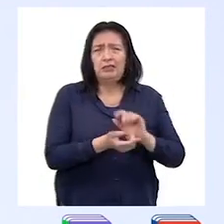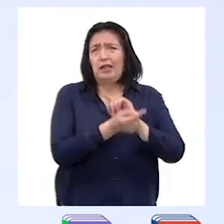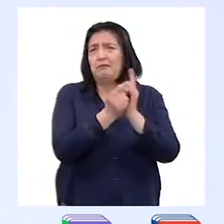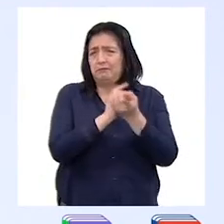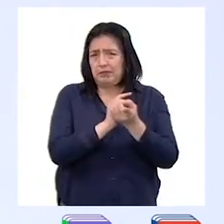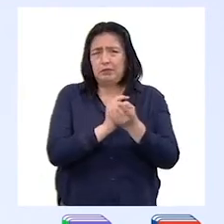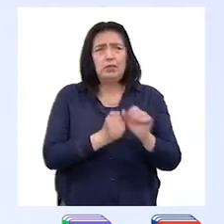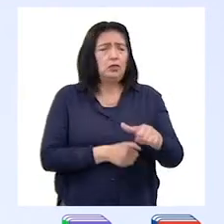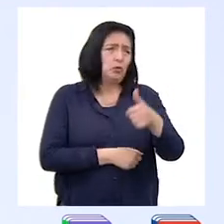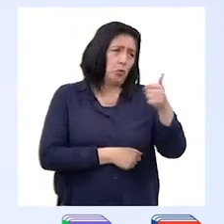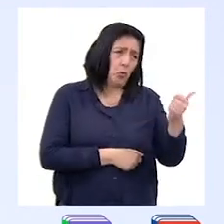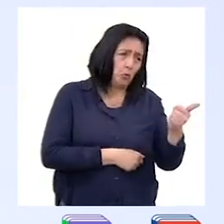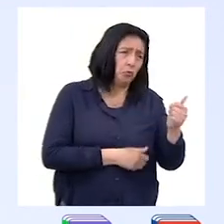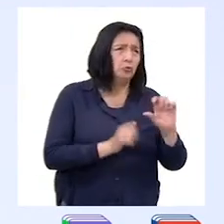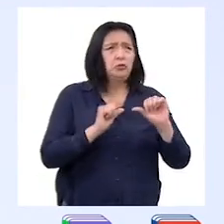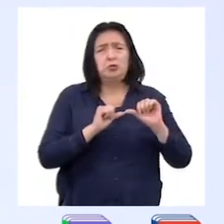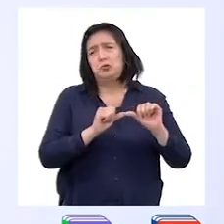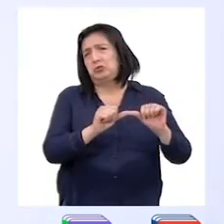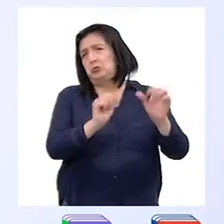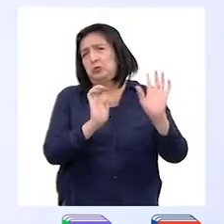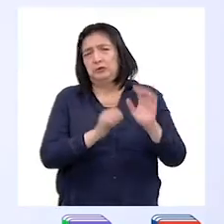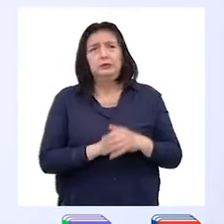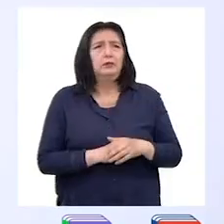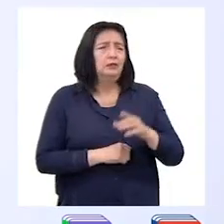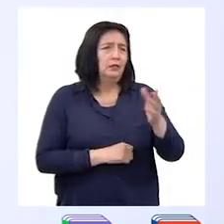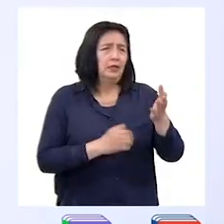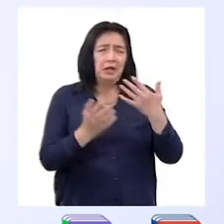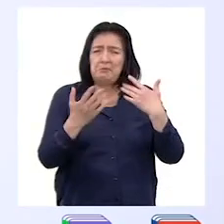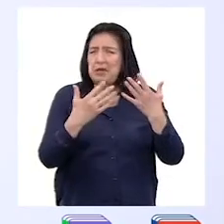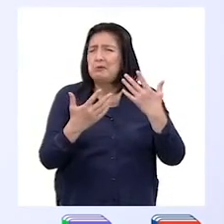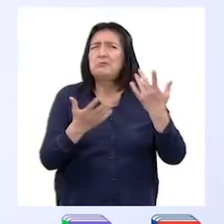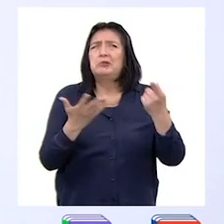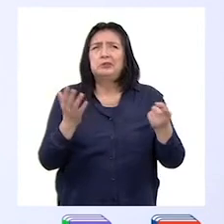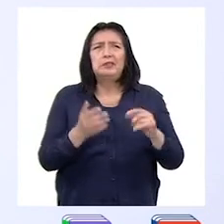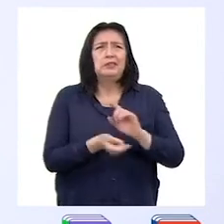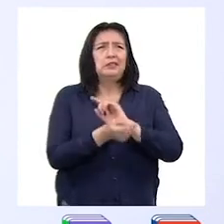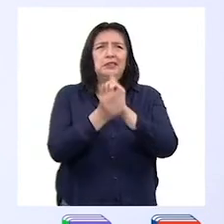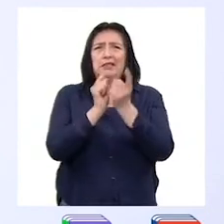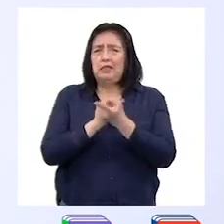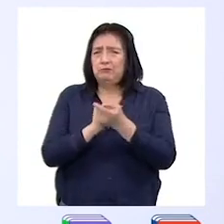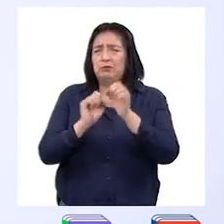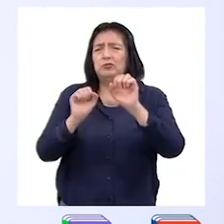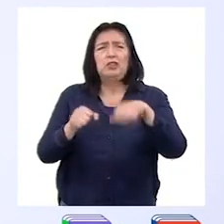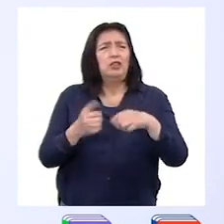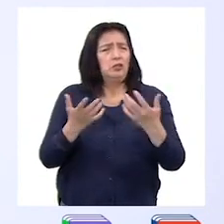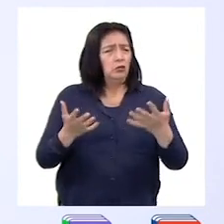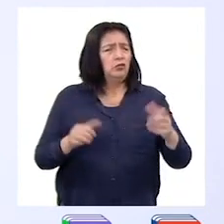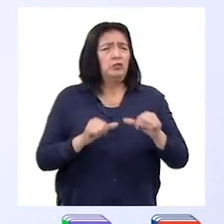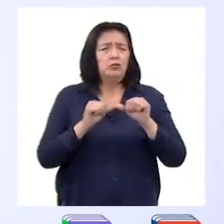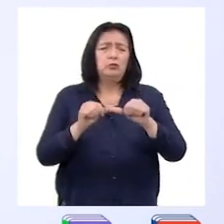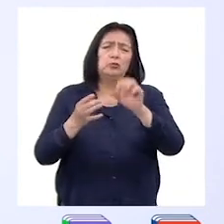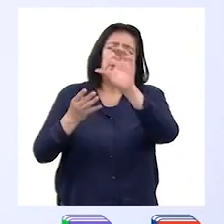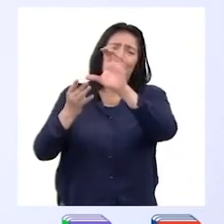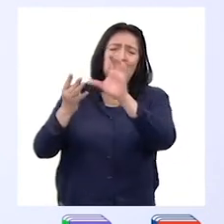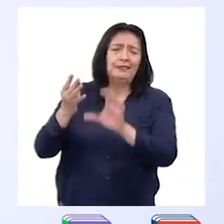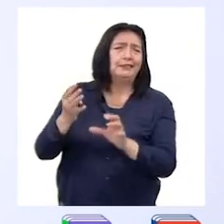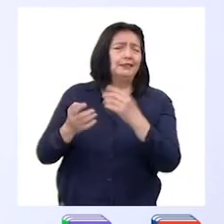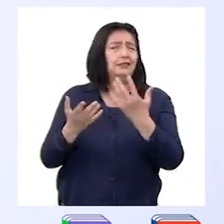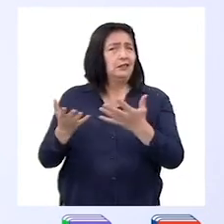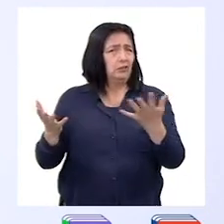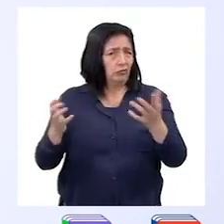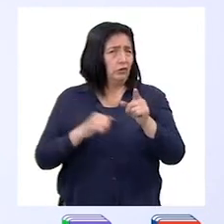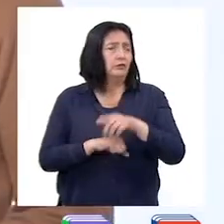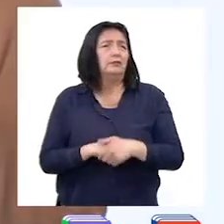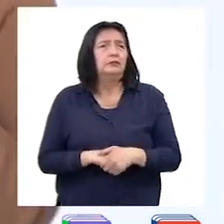cambian y otros que permanecen. Hablemos entonces de cambios y permanencias en las características de